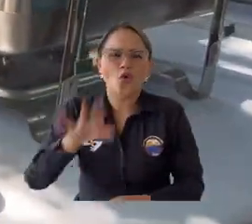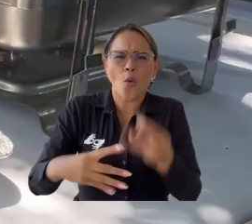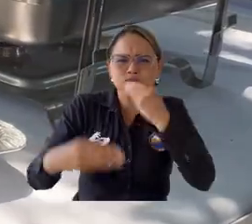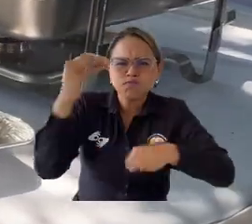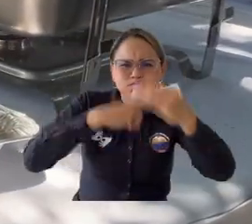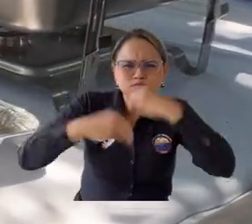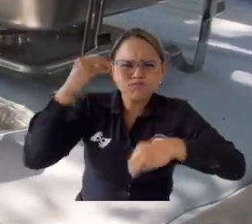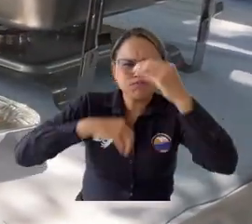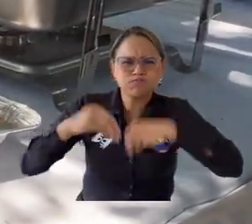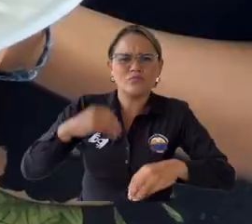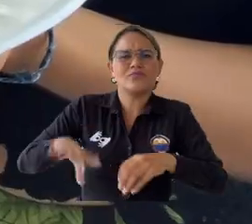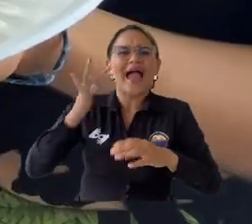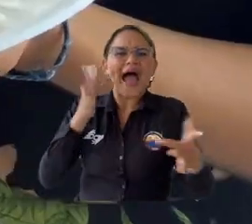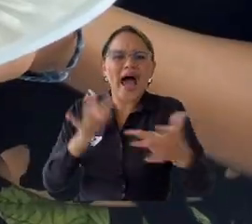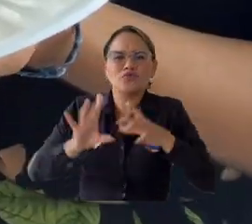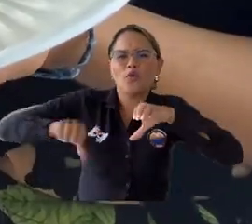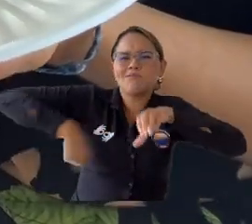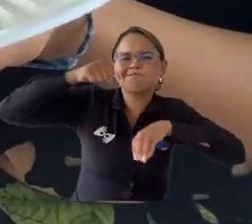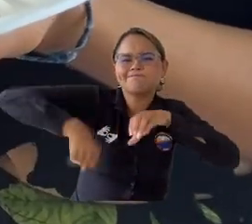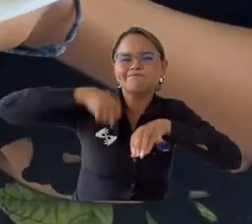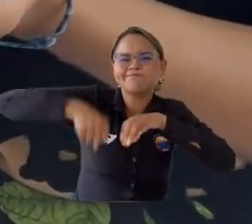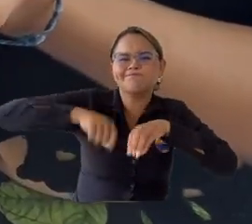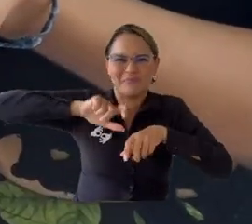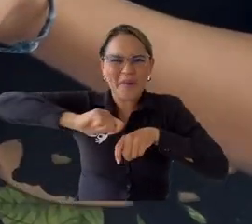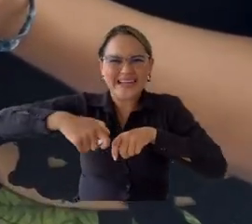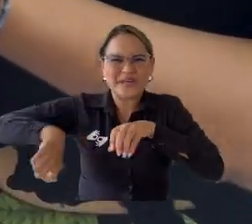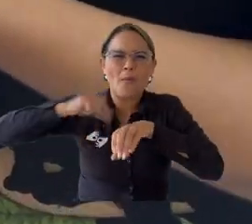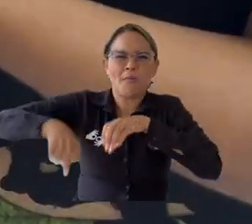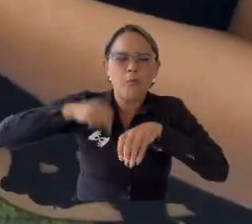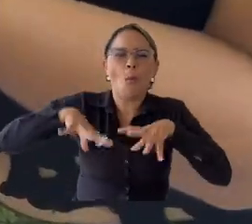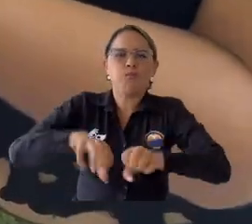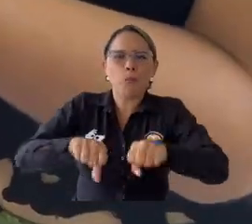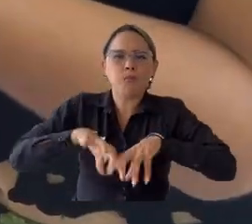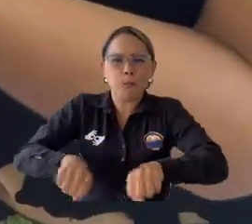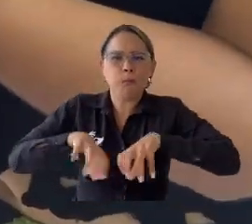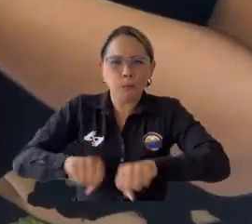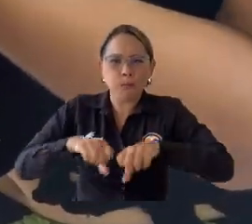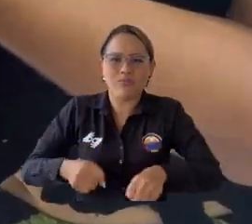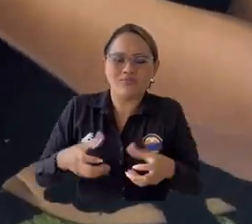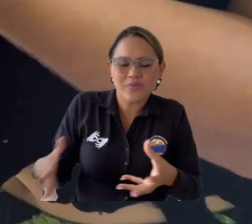como secreto la técnica de moler maíz, amasarlo, envolverlo en forma de